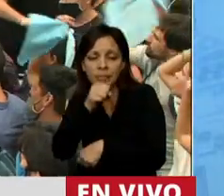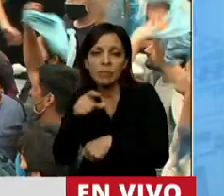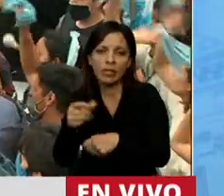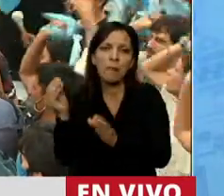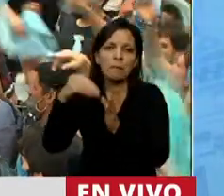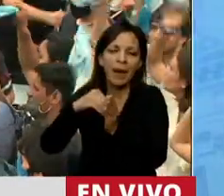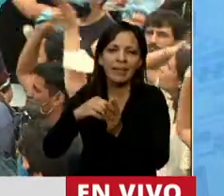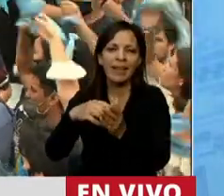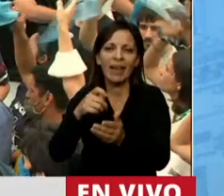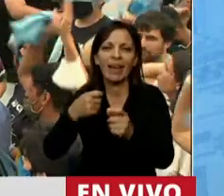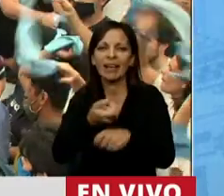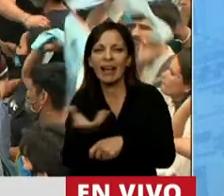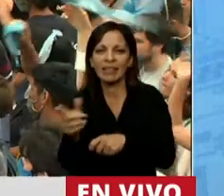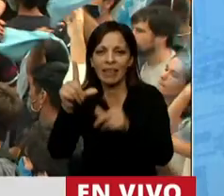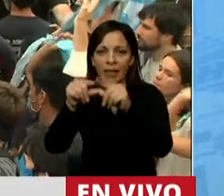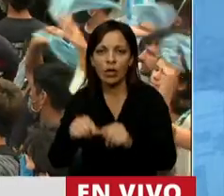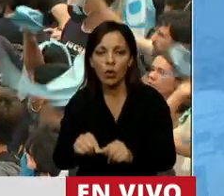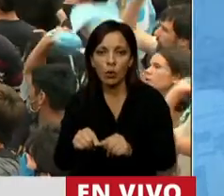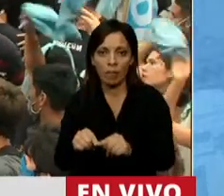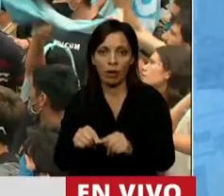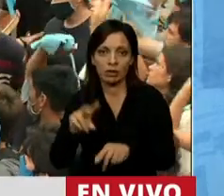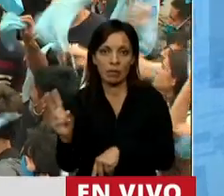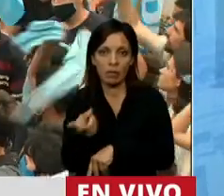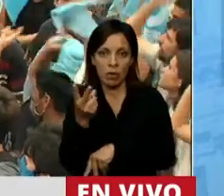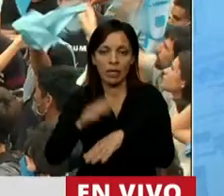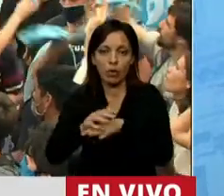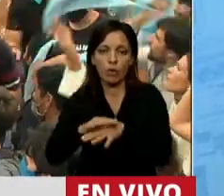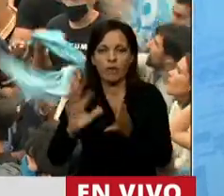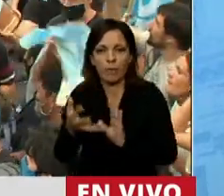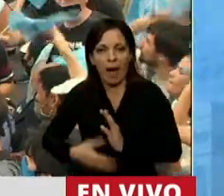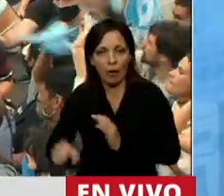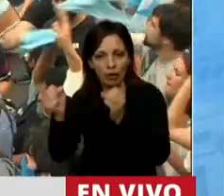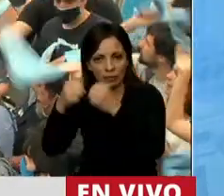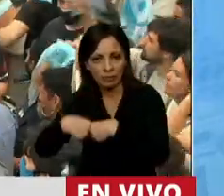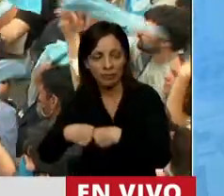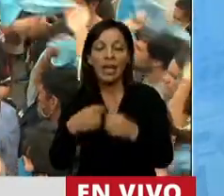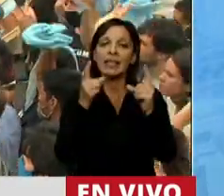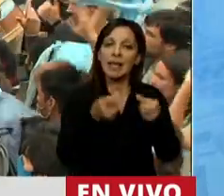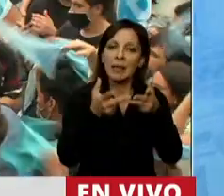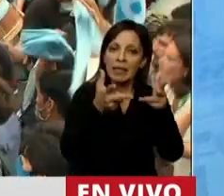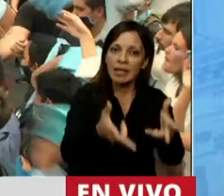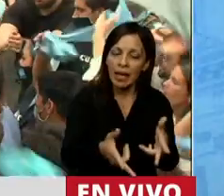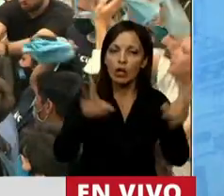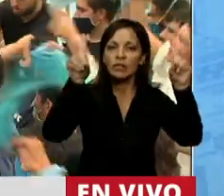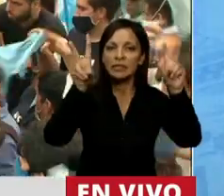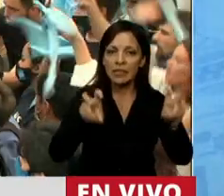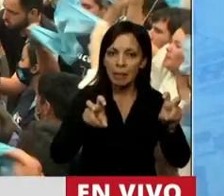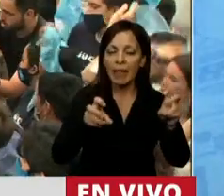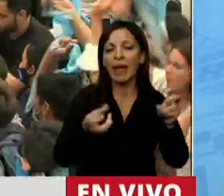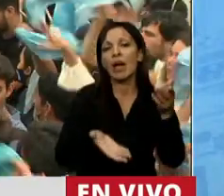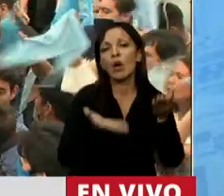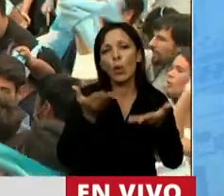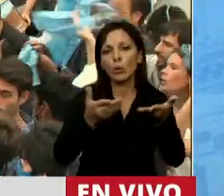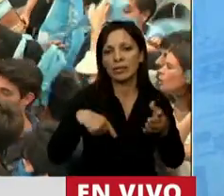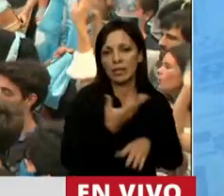mortalidad que se lleva adelante por el tipo de abortos que llevan adelante. Se dijo también, y también estoy de acuerdo, en que es un tema de justicia